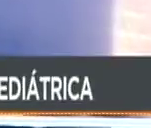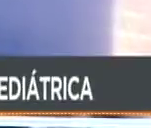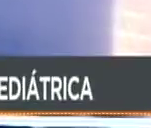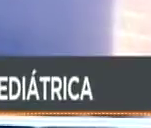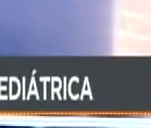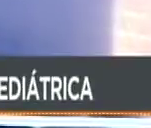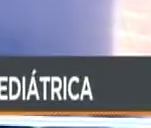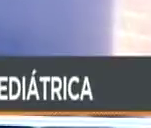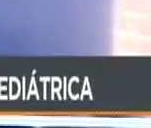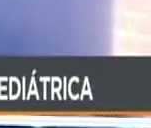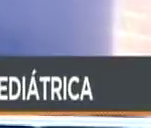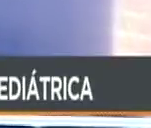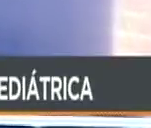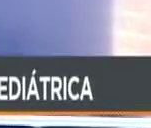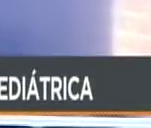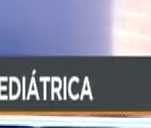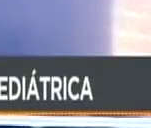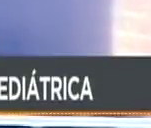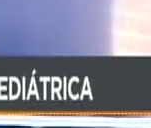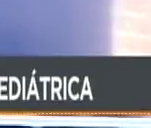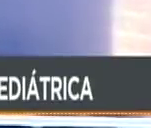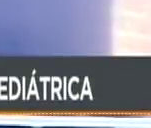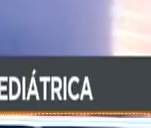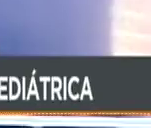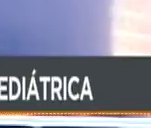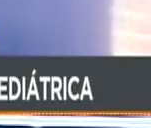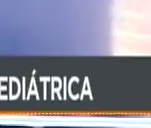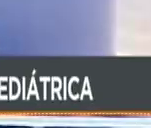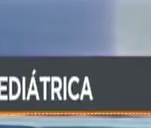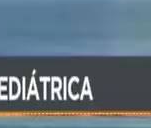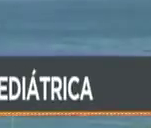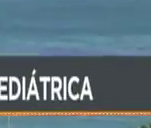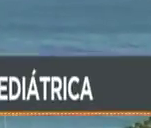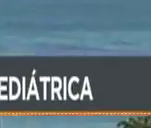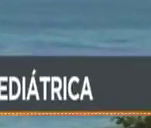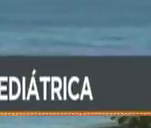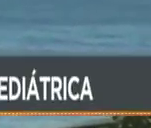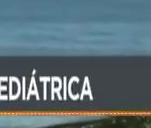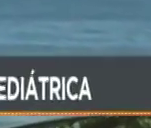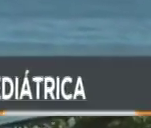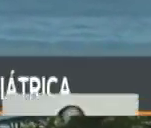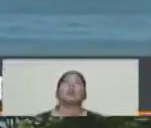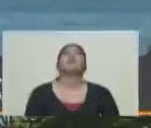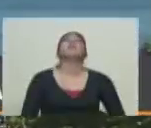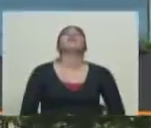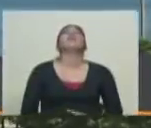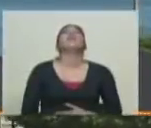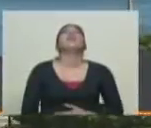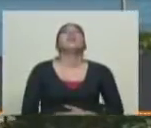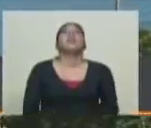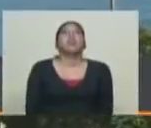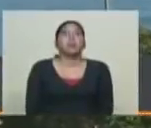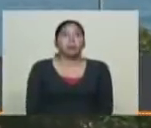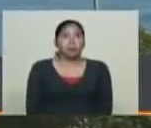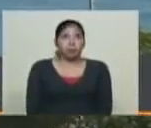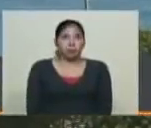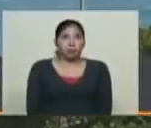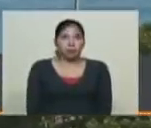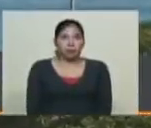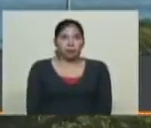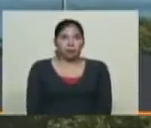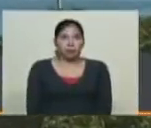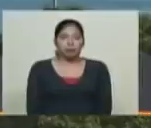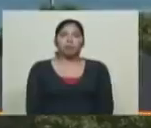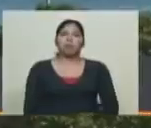uno. Cuando estaba niño, siempre que venimos bajando a La Guaira con